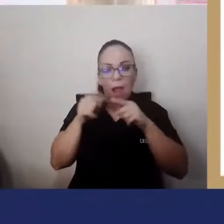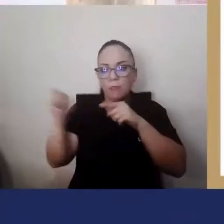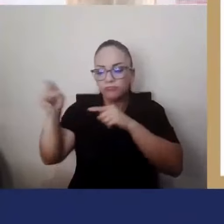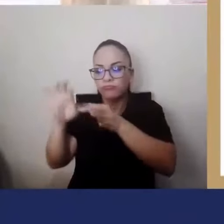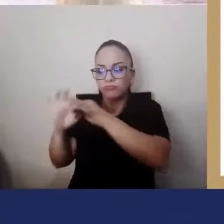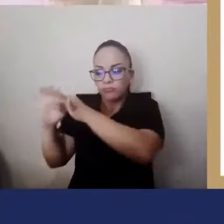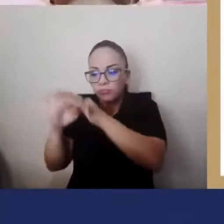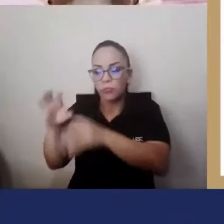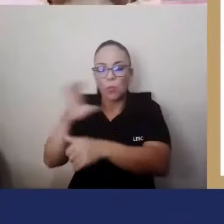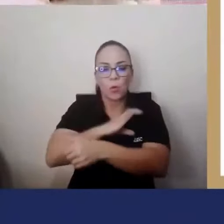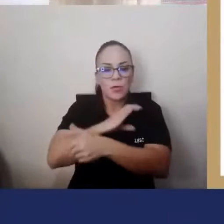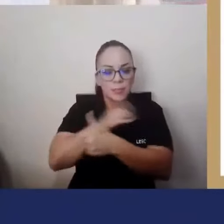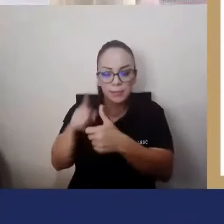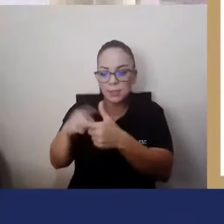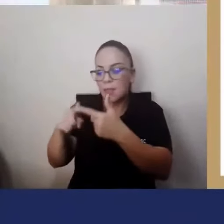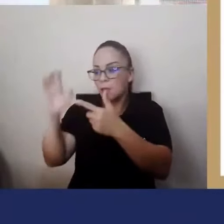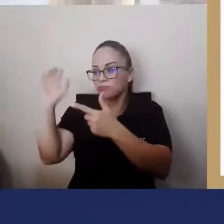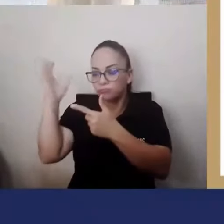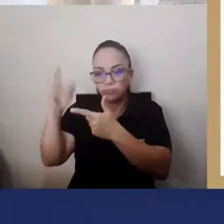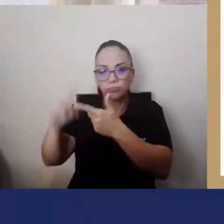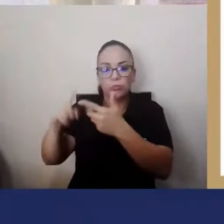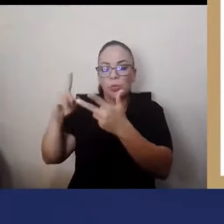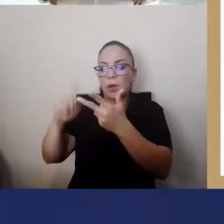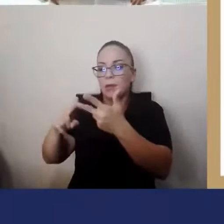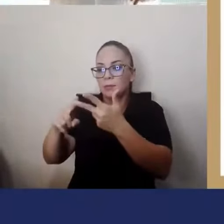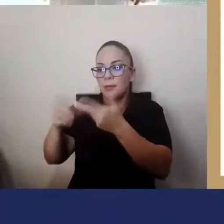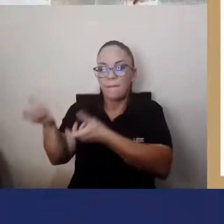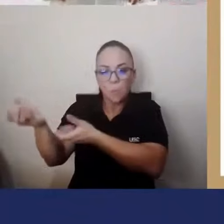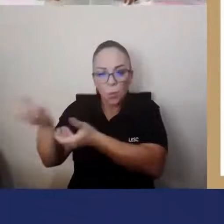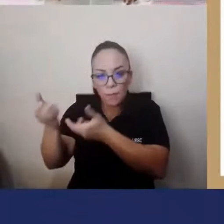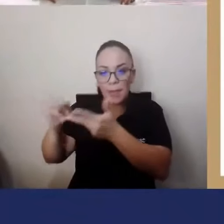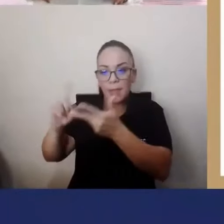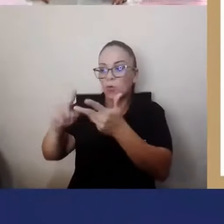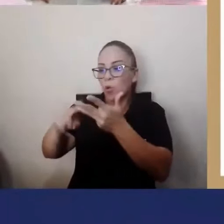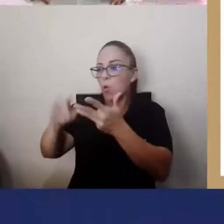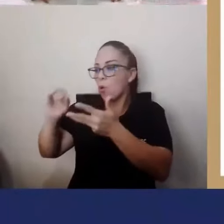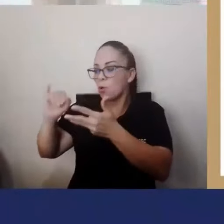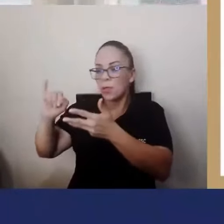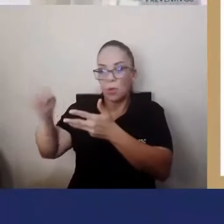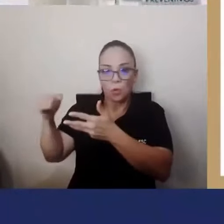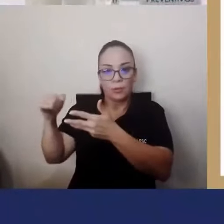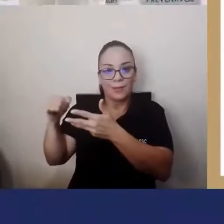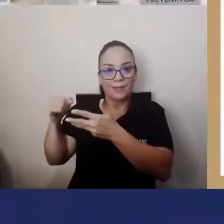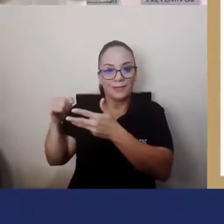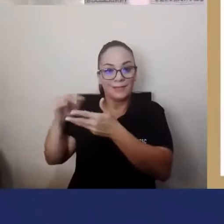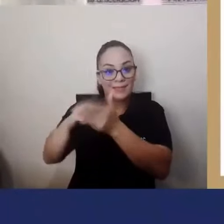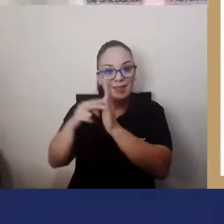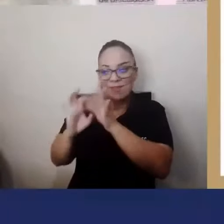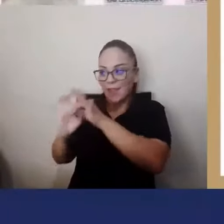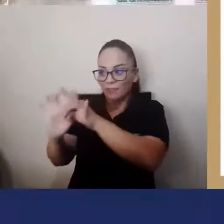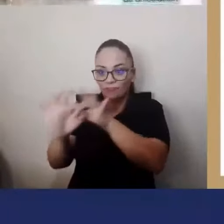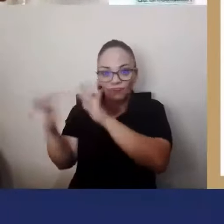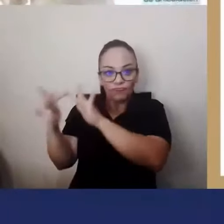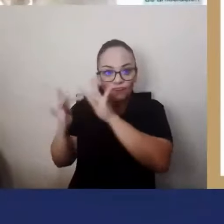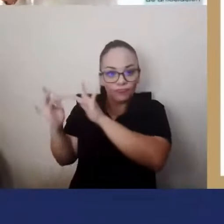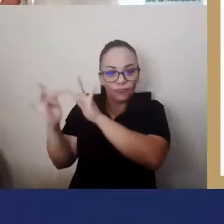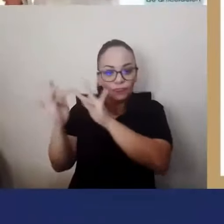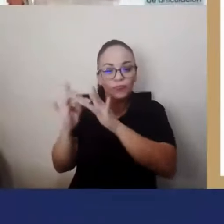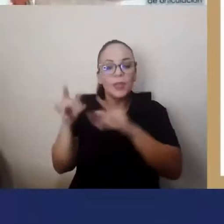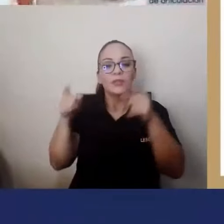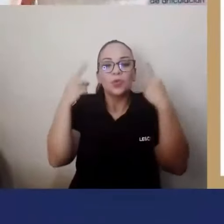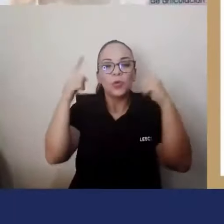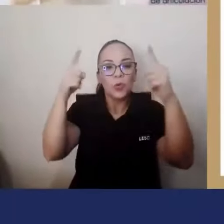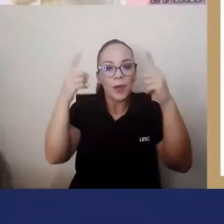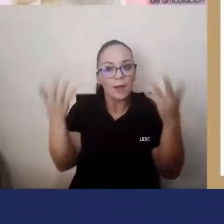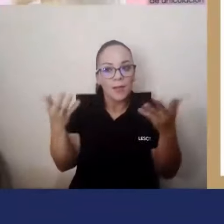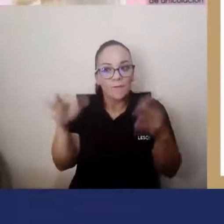bomberos, personal de OIJ. Eso cambiaría el modelo de gestión y lograría nuestro máximo